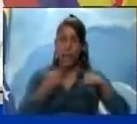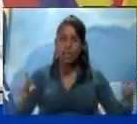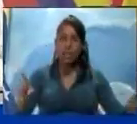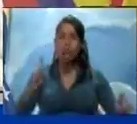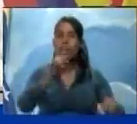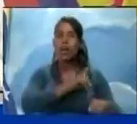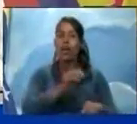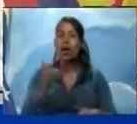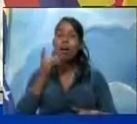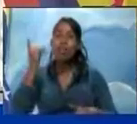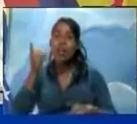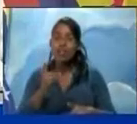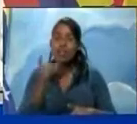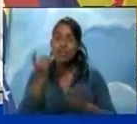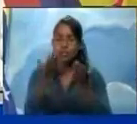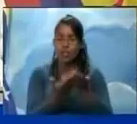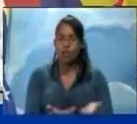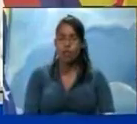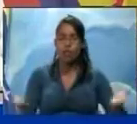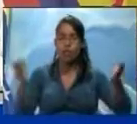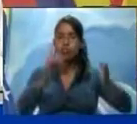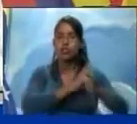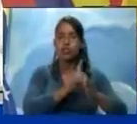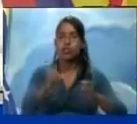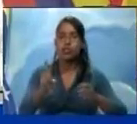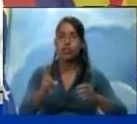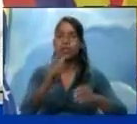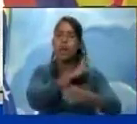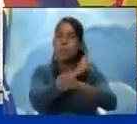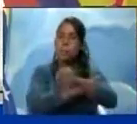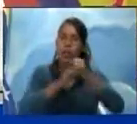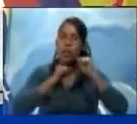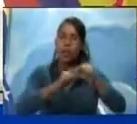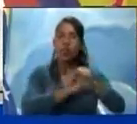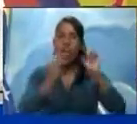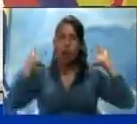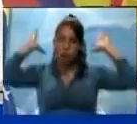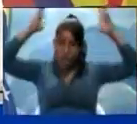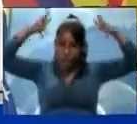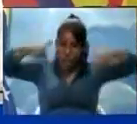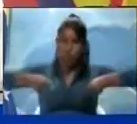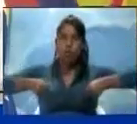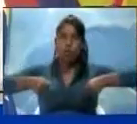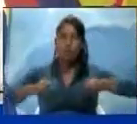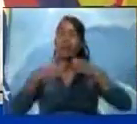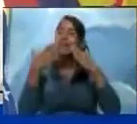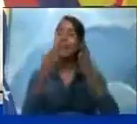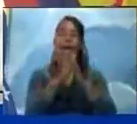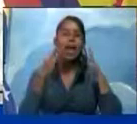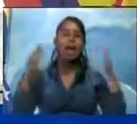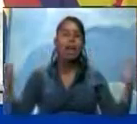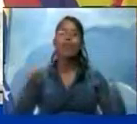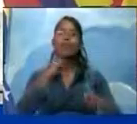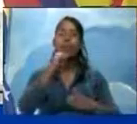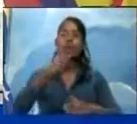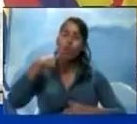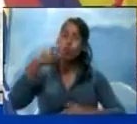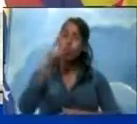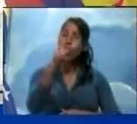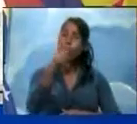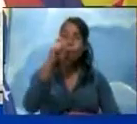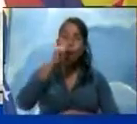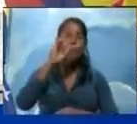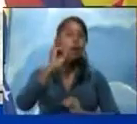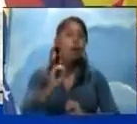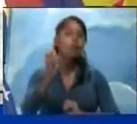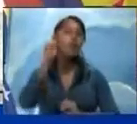librado a Daniel del poder de los leones. Qué grande es cuando un hombre o